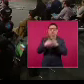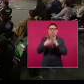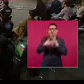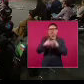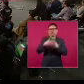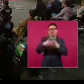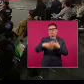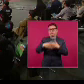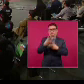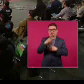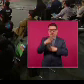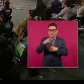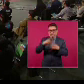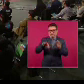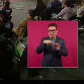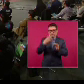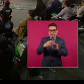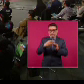hacia diciembre de